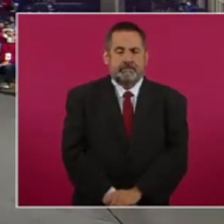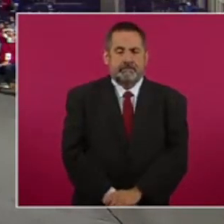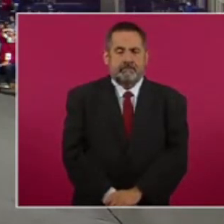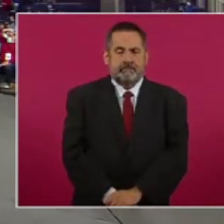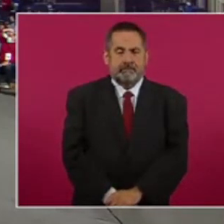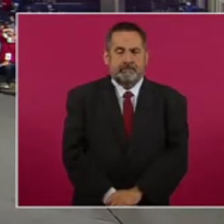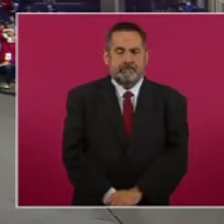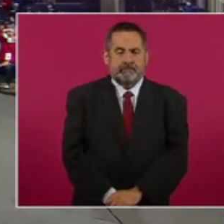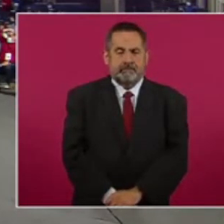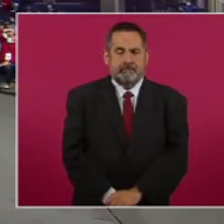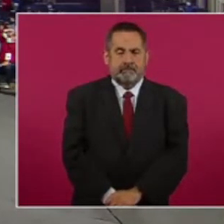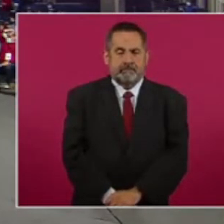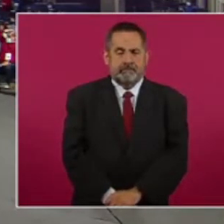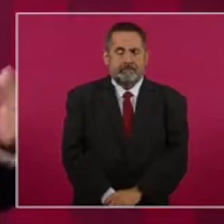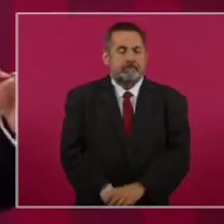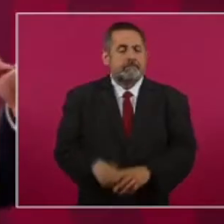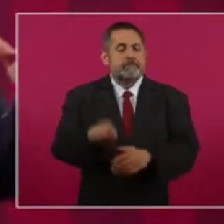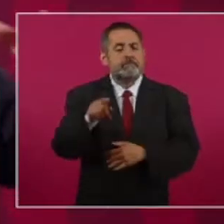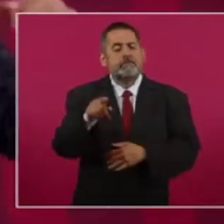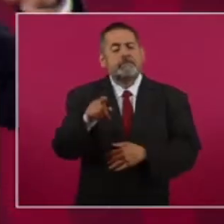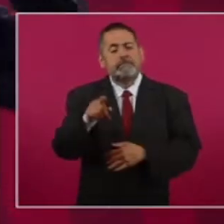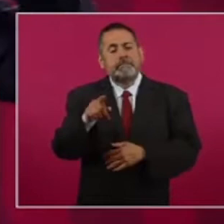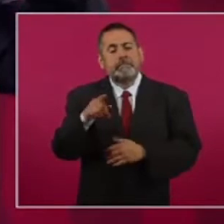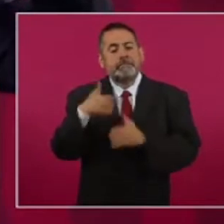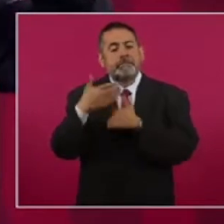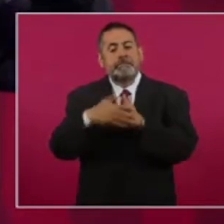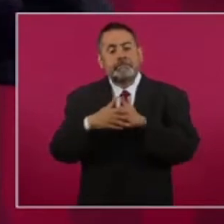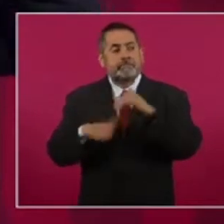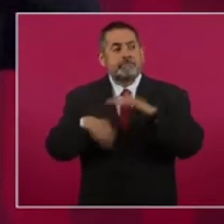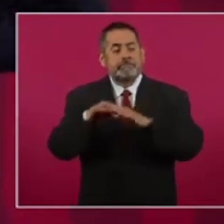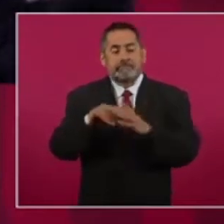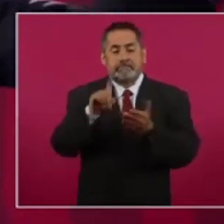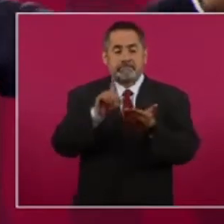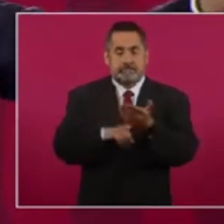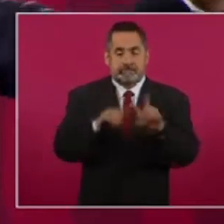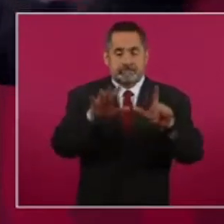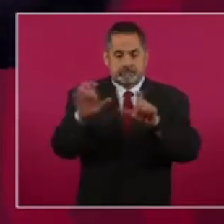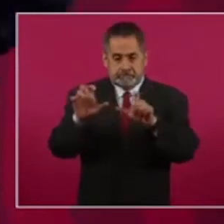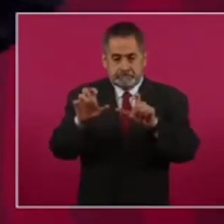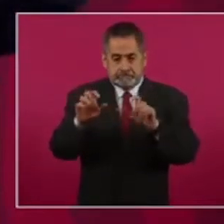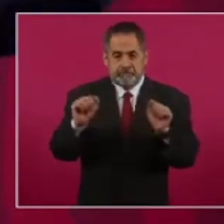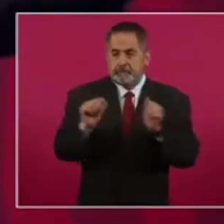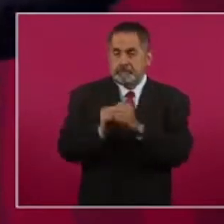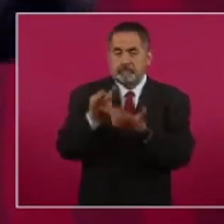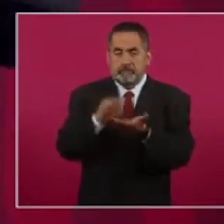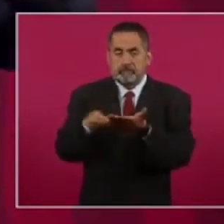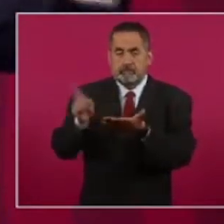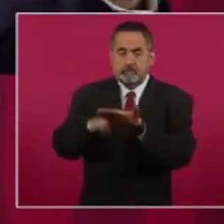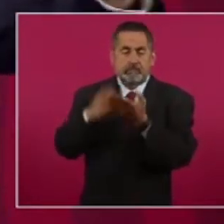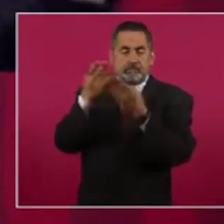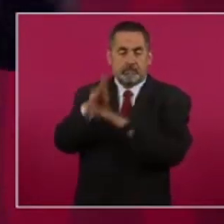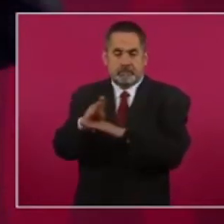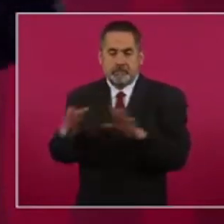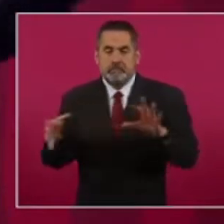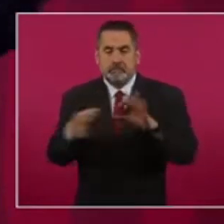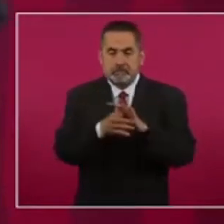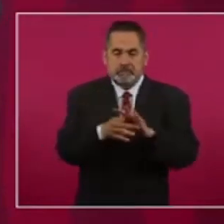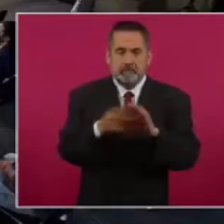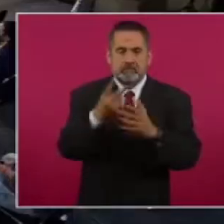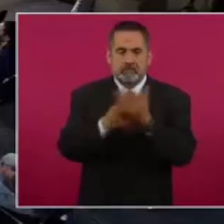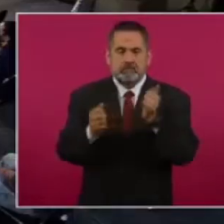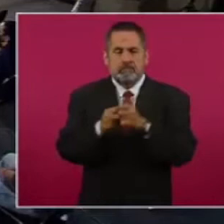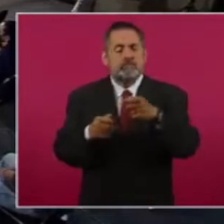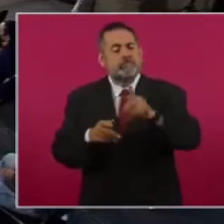Va a llegar a 1.700 y los bancos van a ser complementarios. Va a haber una relación. Pero bueno,